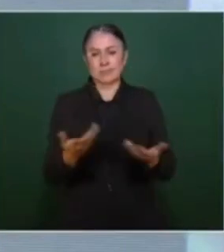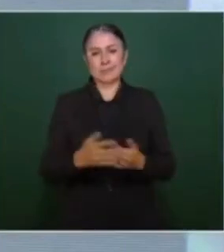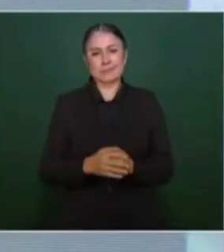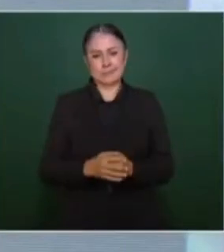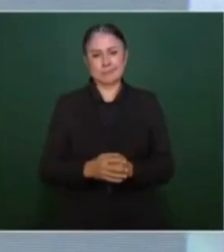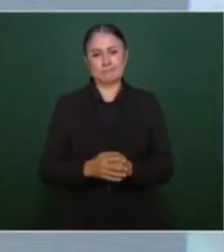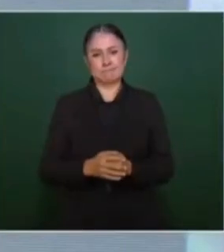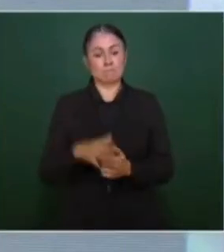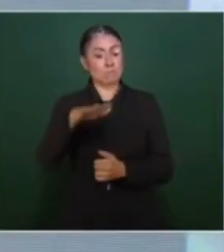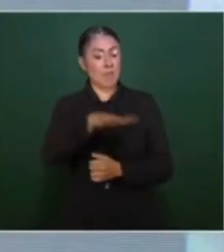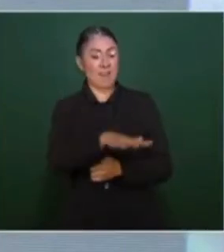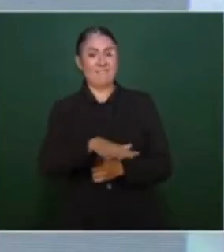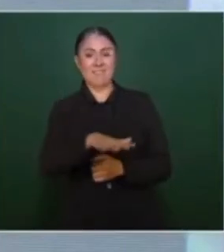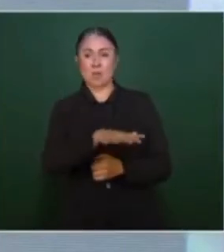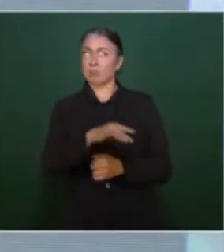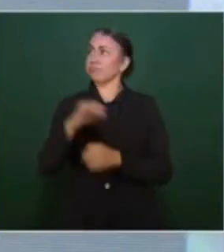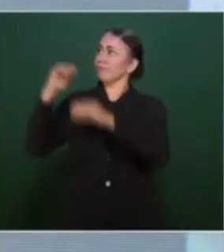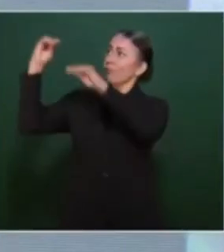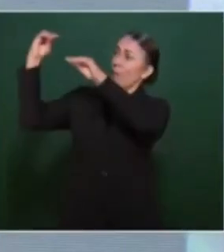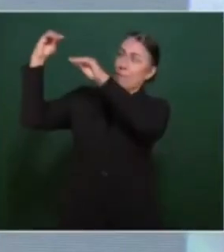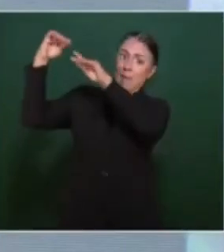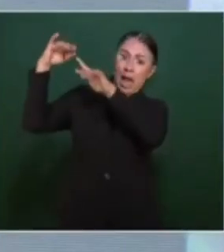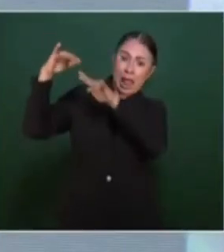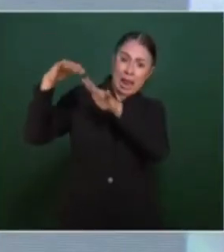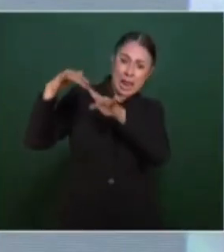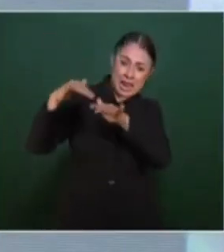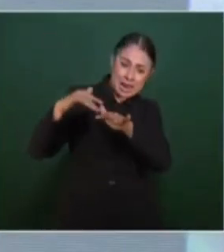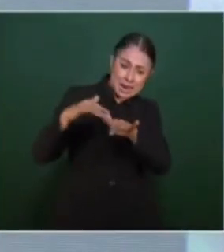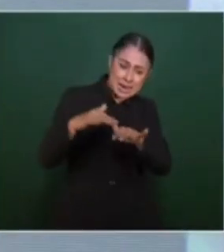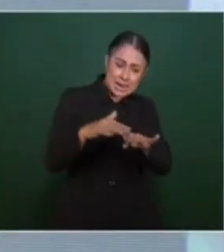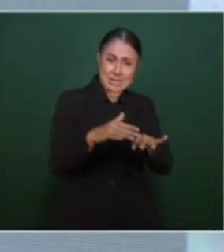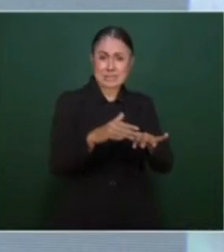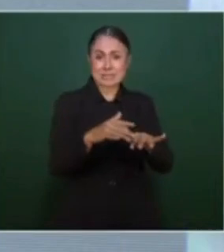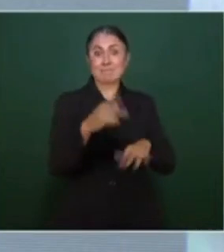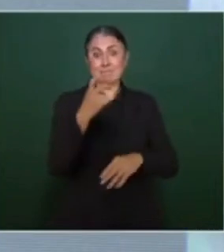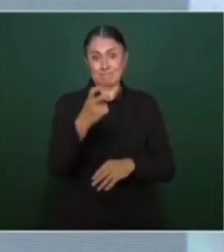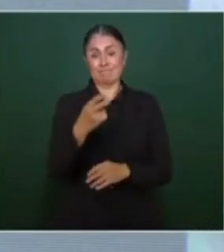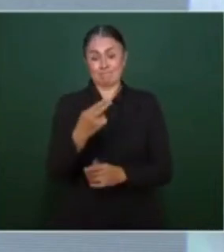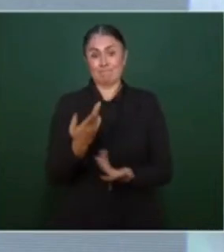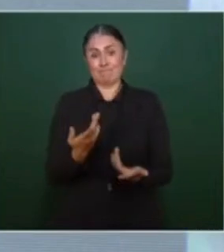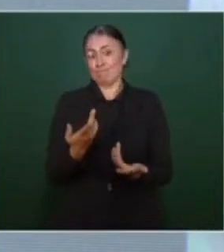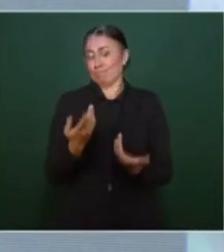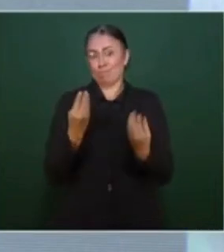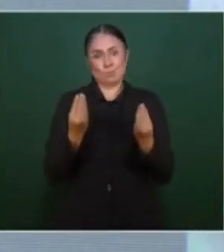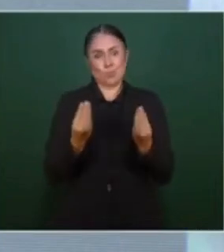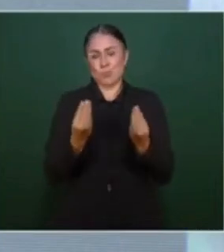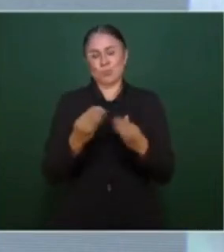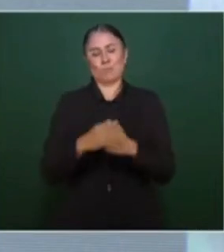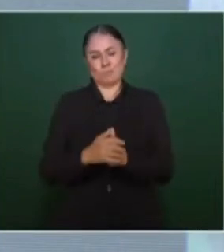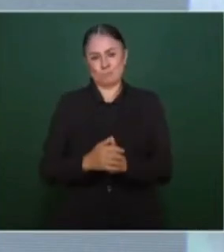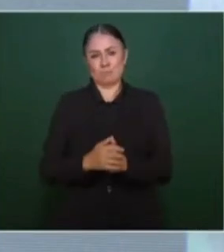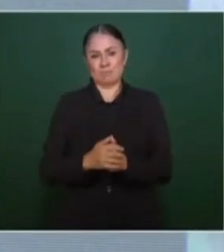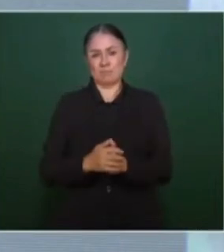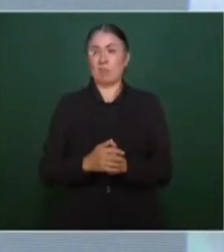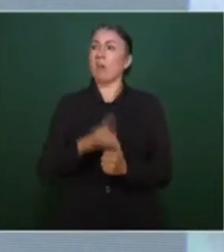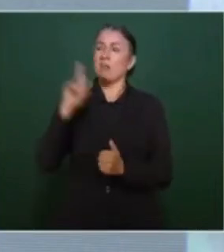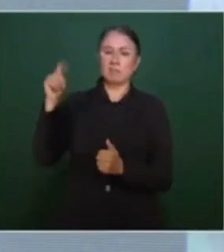a las partes bajas. Esto sucedía mucho y todavía estamos pendientes en